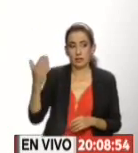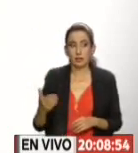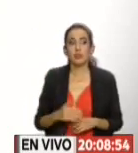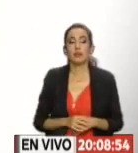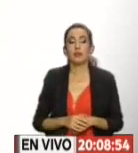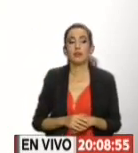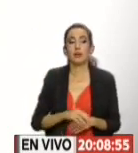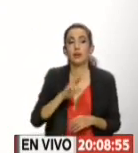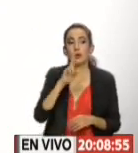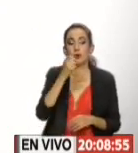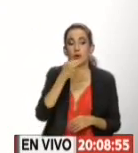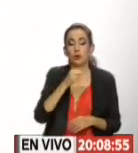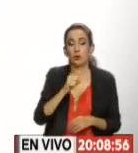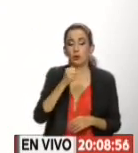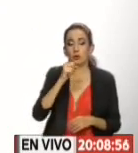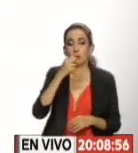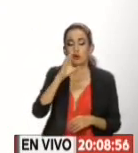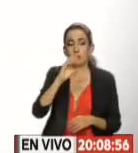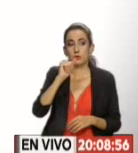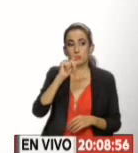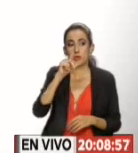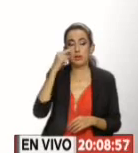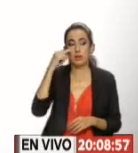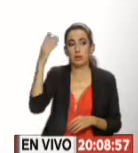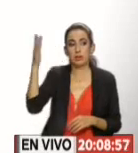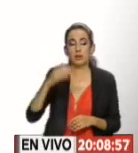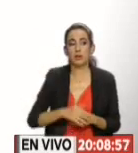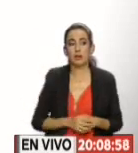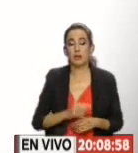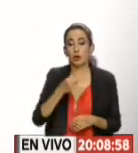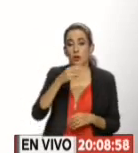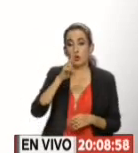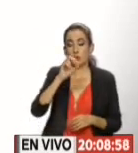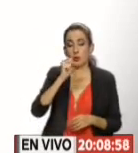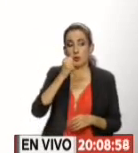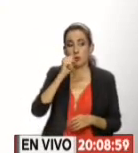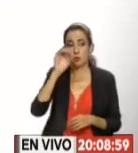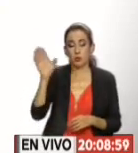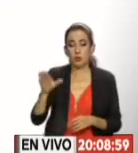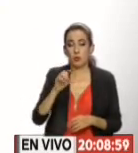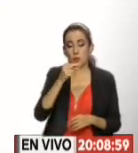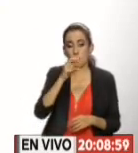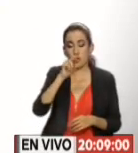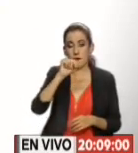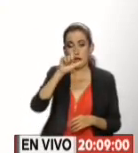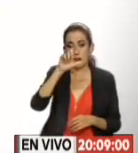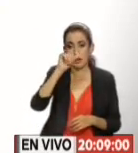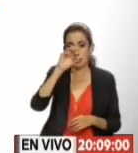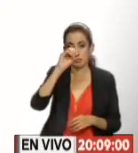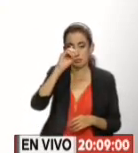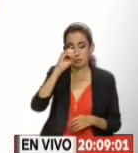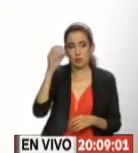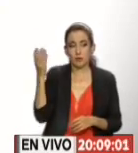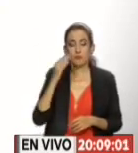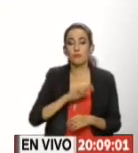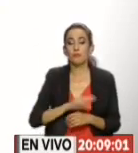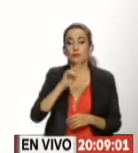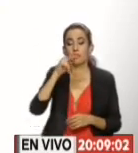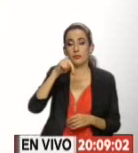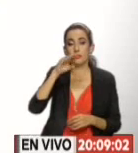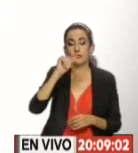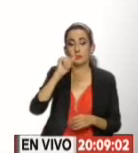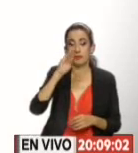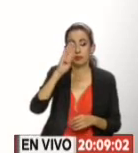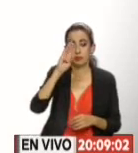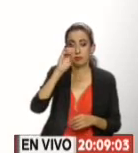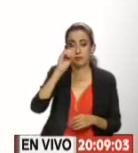Miguel Usca de Girón, Paulo Cañizares de Huachapala, Gustavo Vera de Guaraceo, Patricio Maldonado de Navón, Iván Ullauri del Cantón